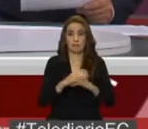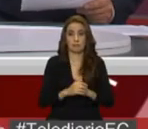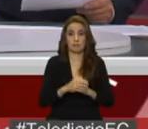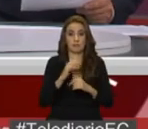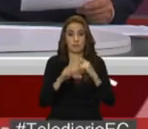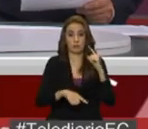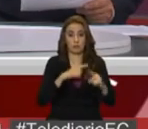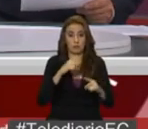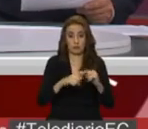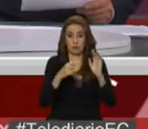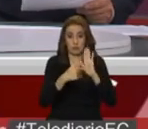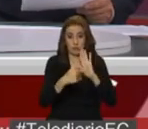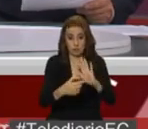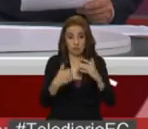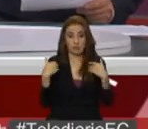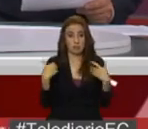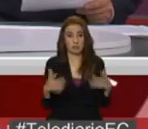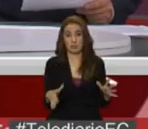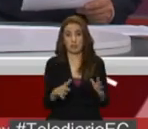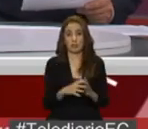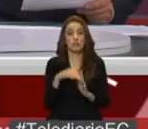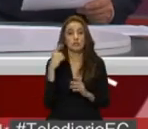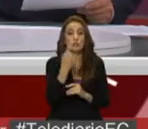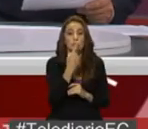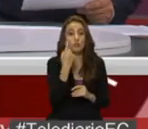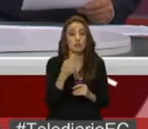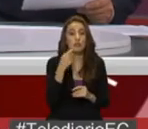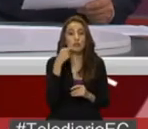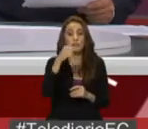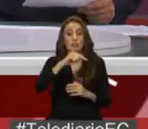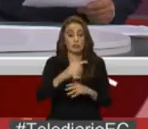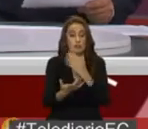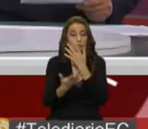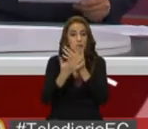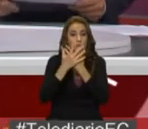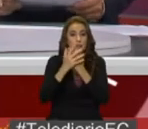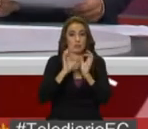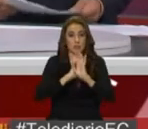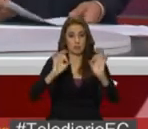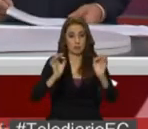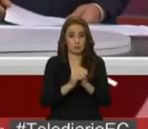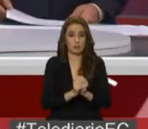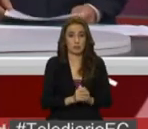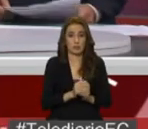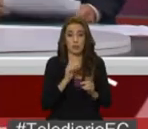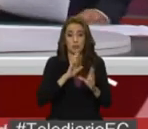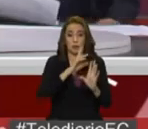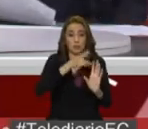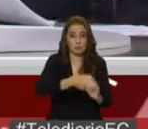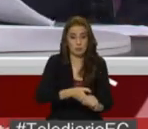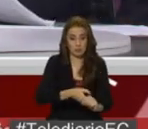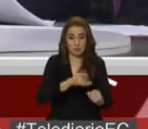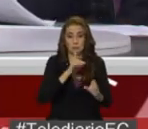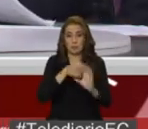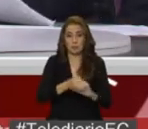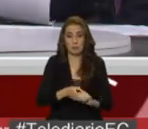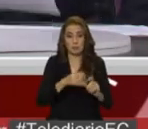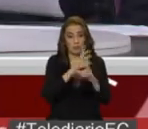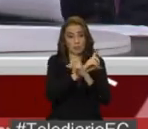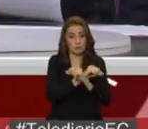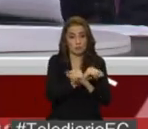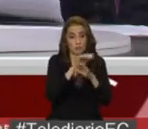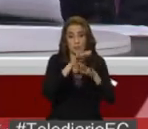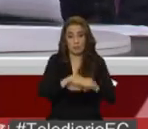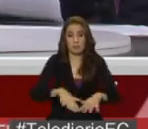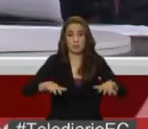en la página web cuando debería estar. Esa transparencia, esa participación ciudadana que debe ser permitida, ese acceso